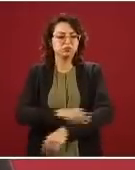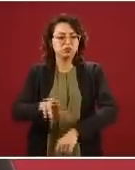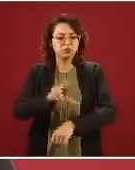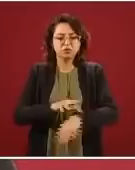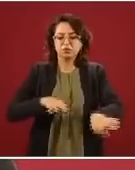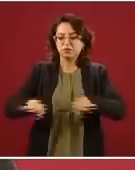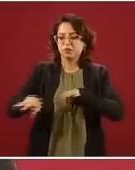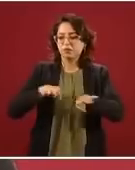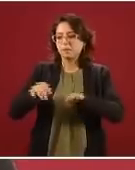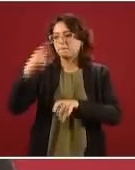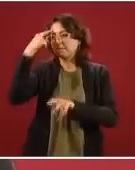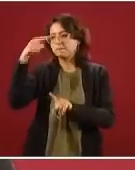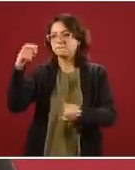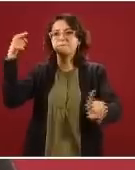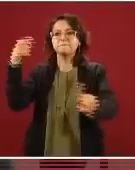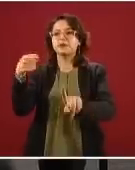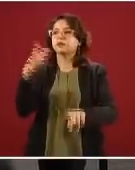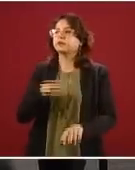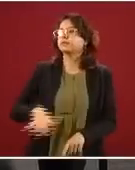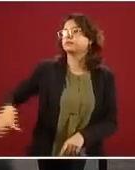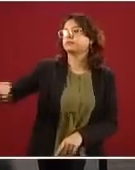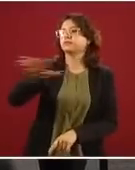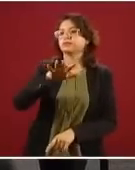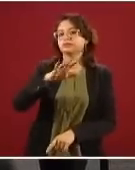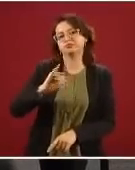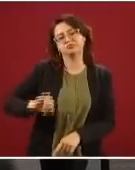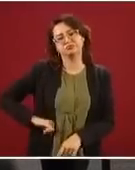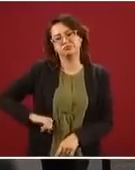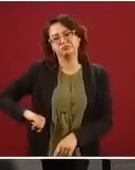en el interés general, en el interés del pueblo,